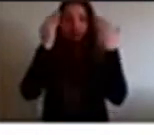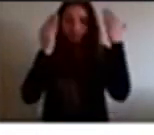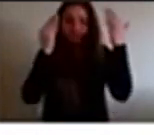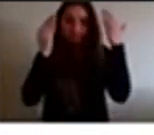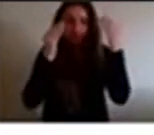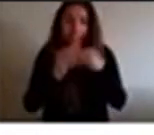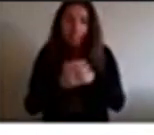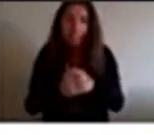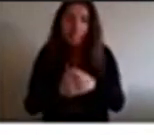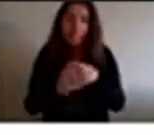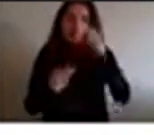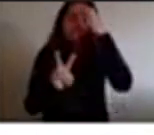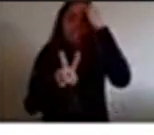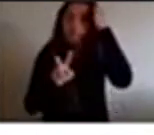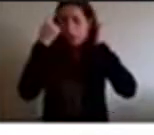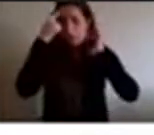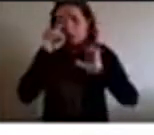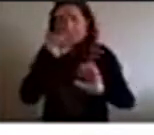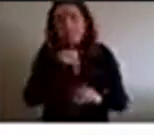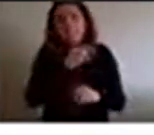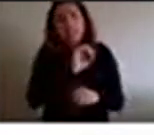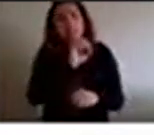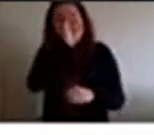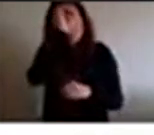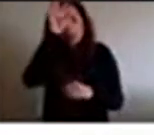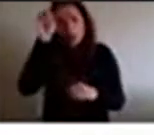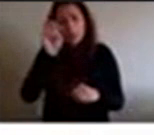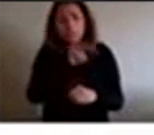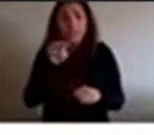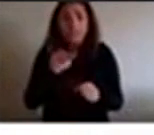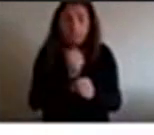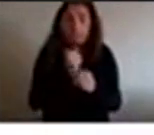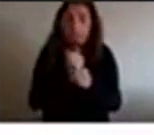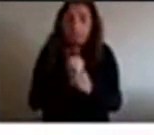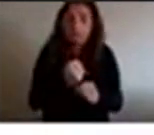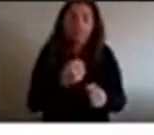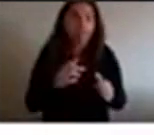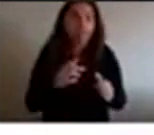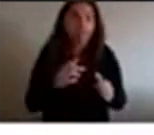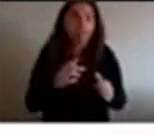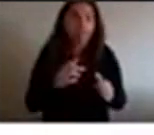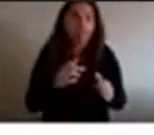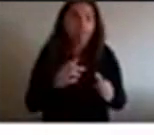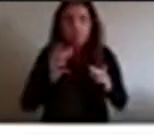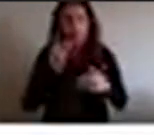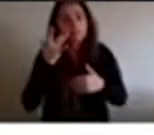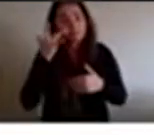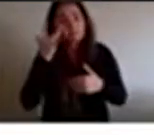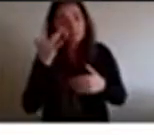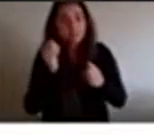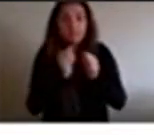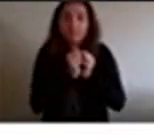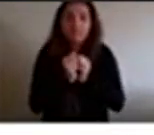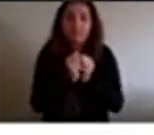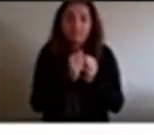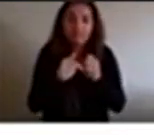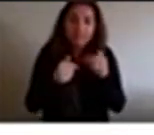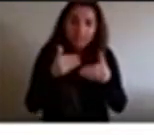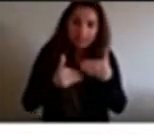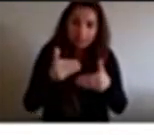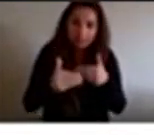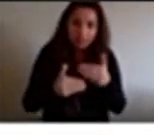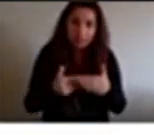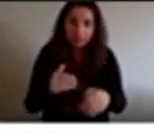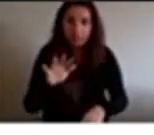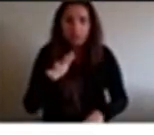Para el Ministerio del Trabajo de Colombia y para mí, pues, es muy grato estar acompañando este proceso. Durante